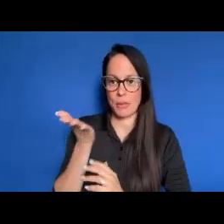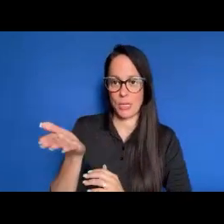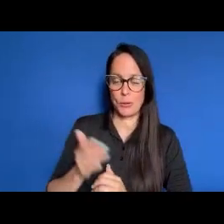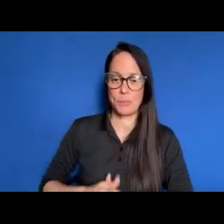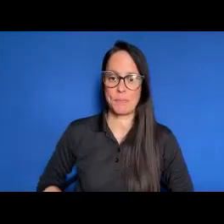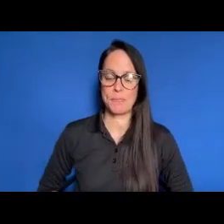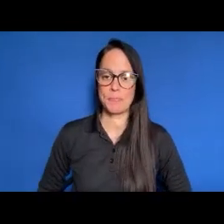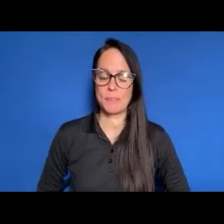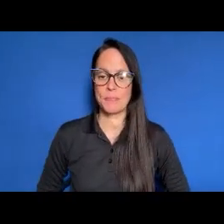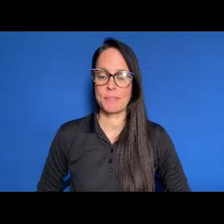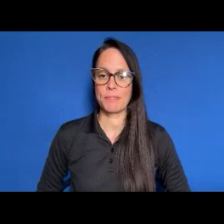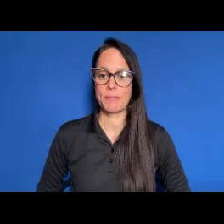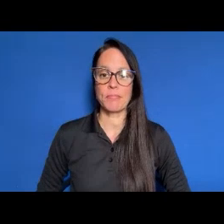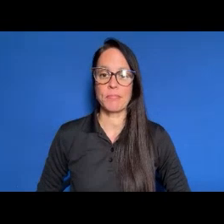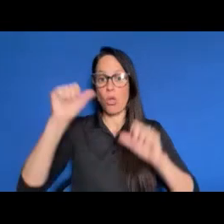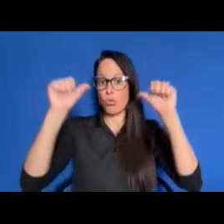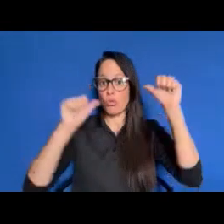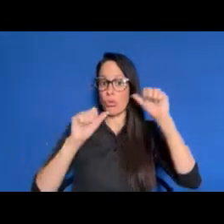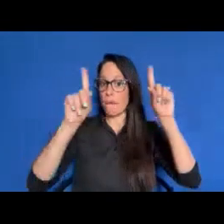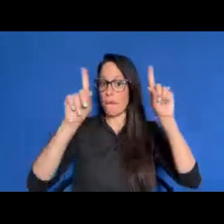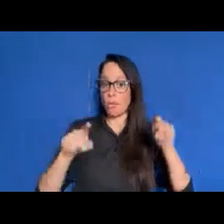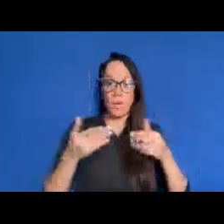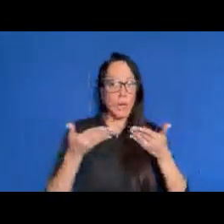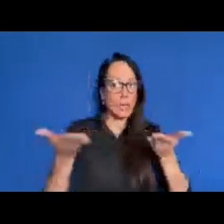Bueno, ¿dudas, preguntas?